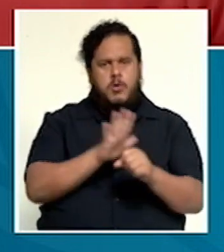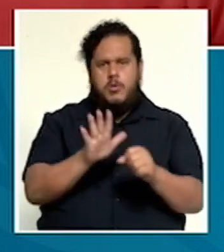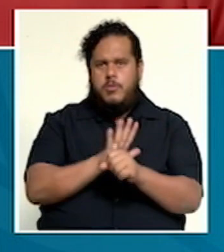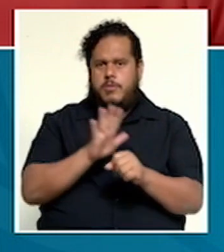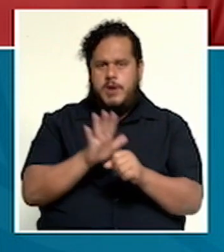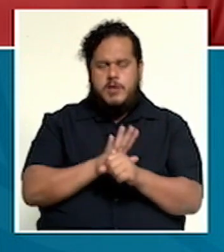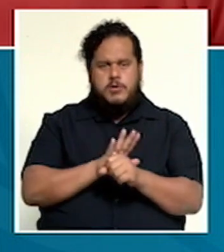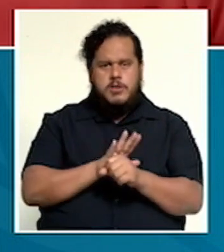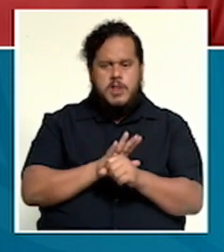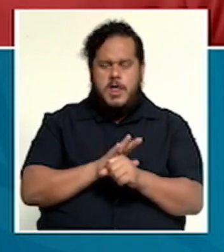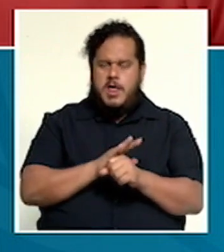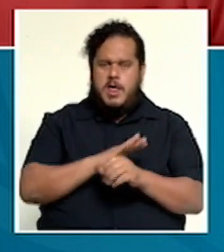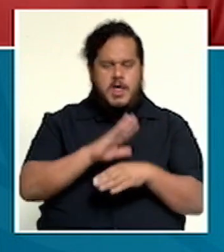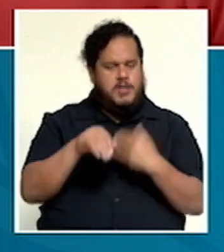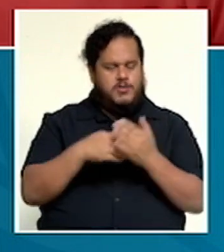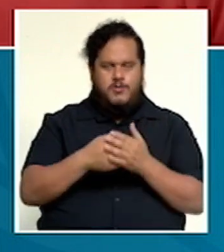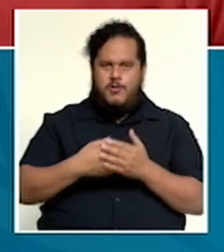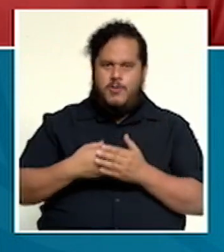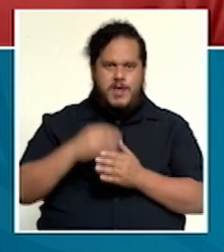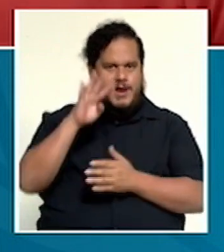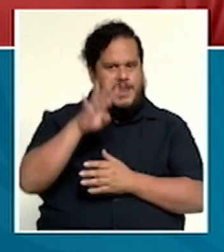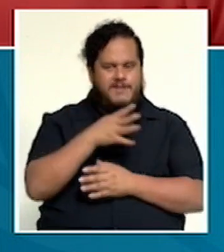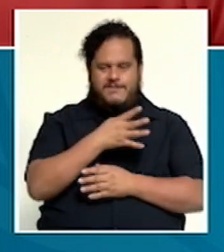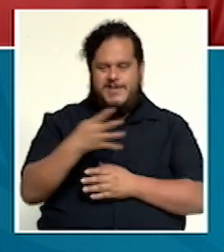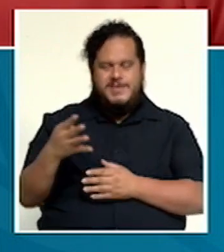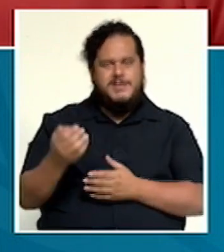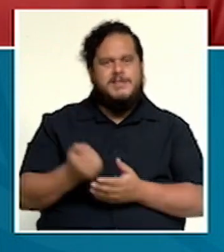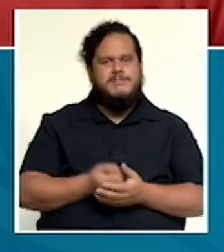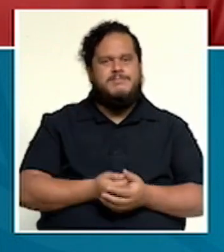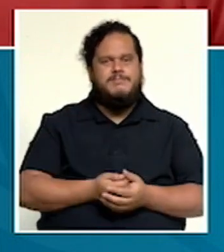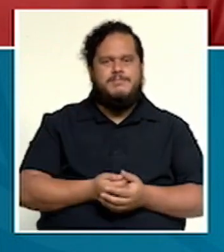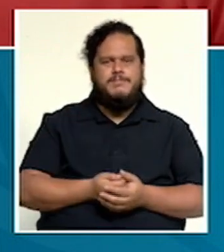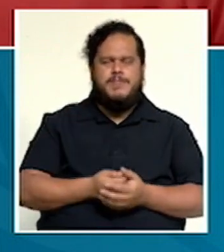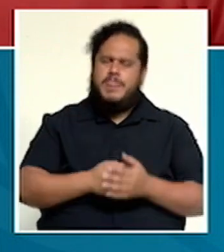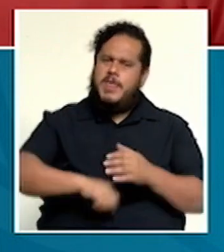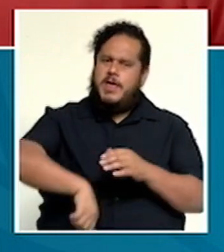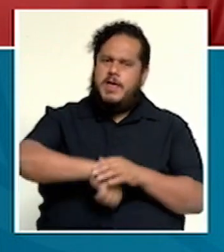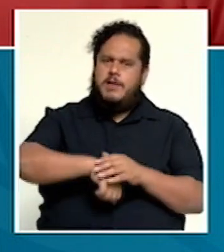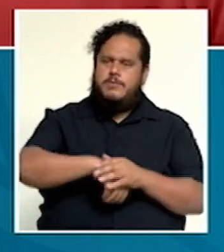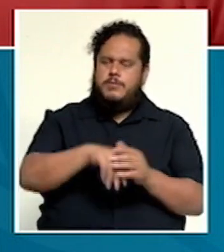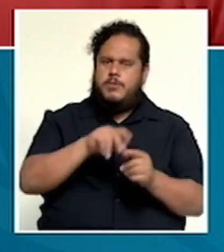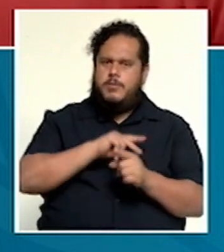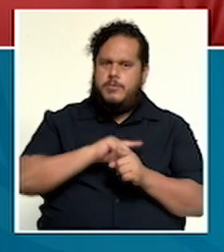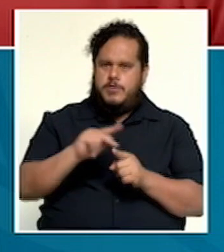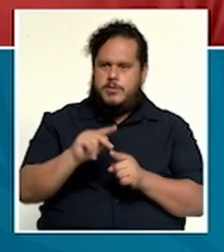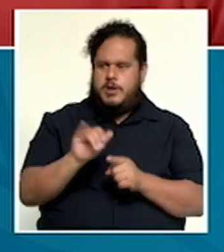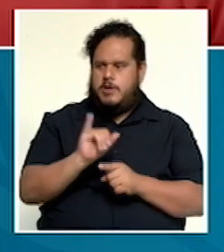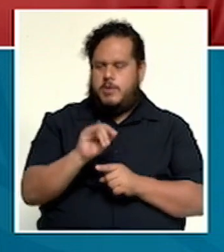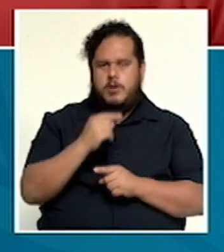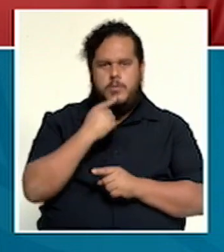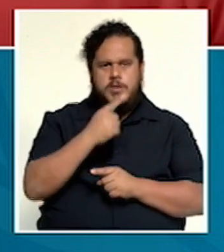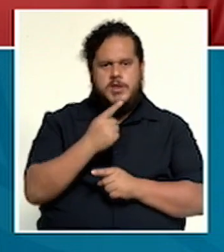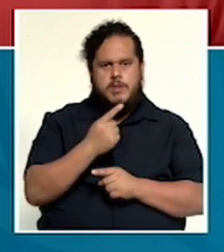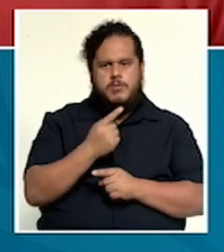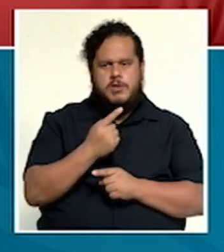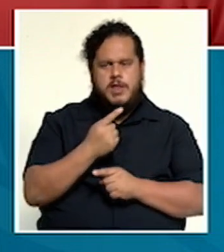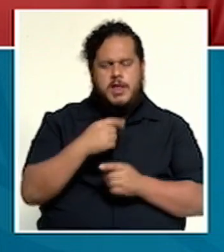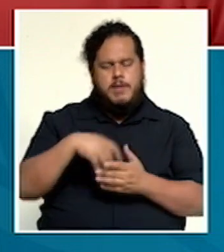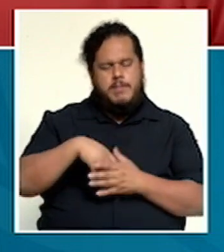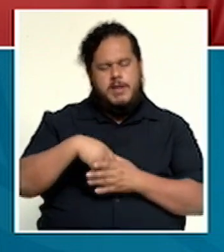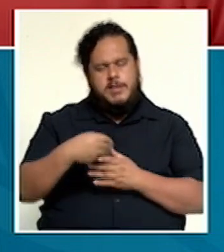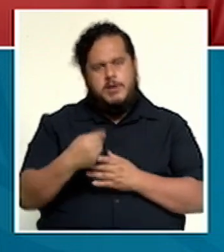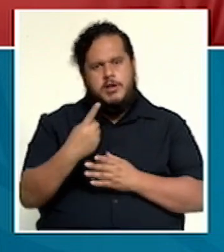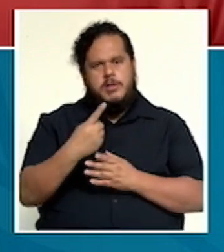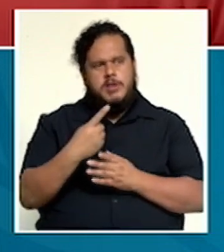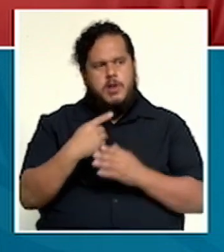llenos en todas las fechas, en todas las fechas. El fútbol profesional, como decíamos, apenas va saliendo de una etapa